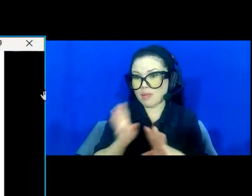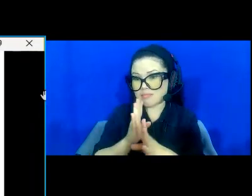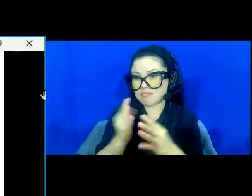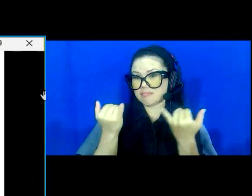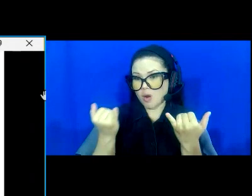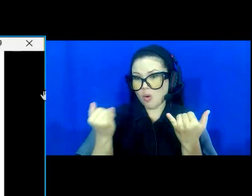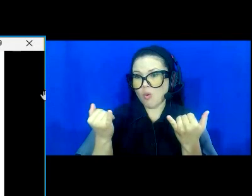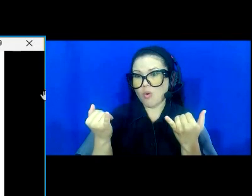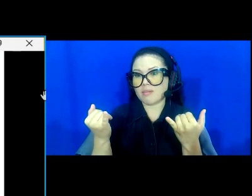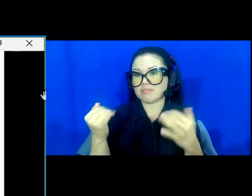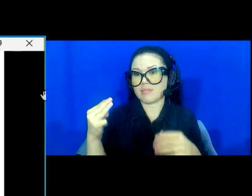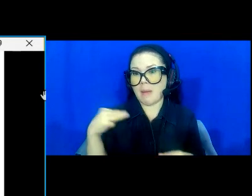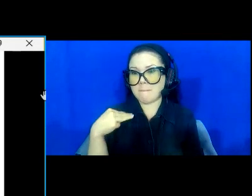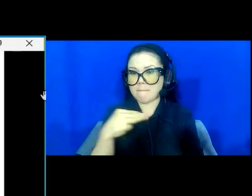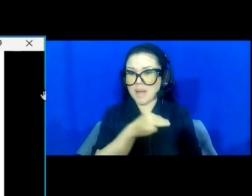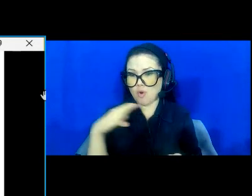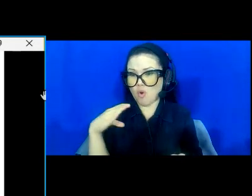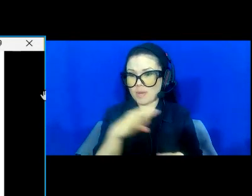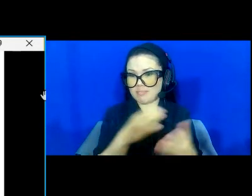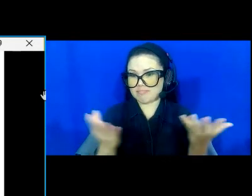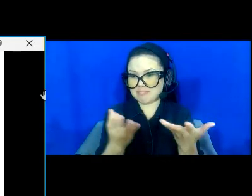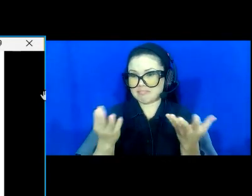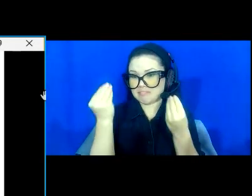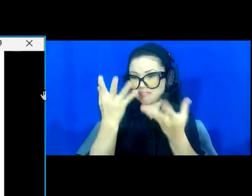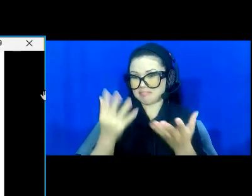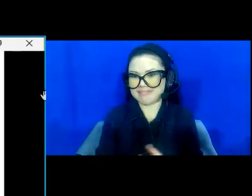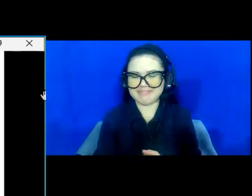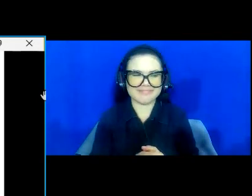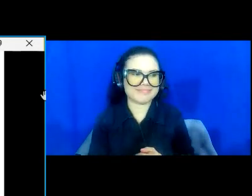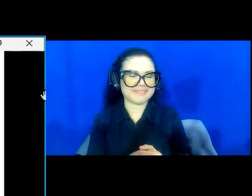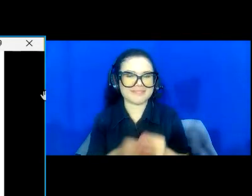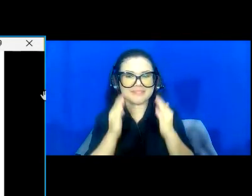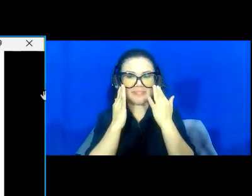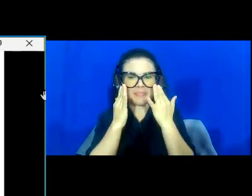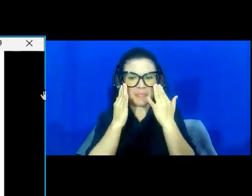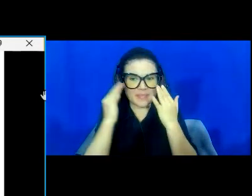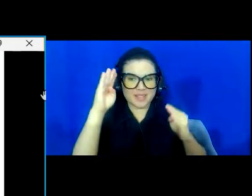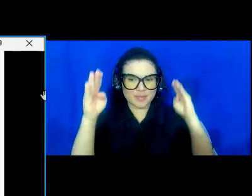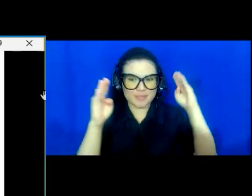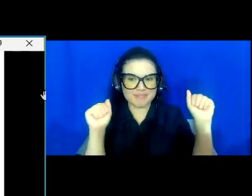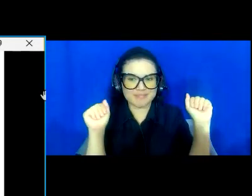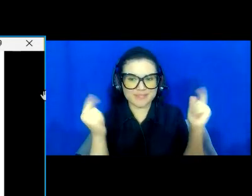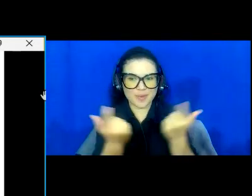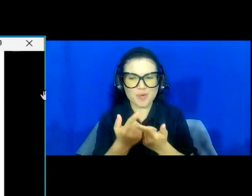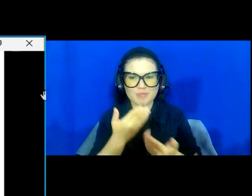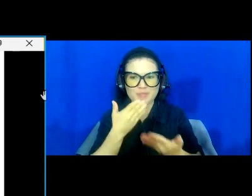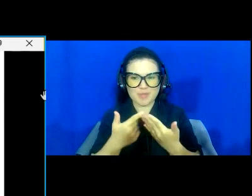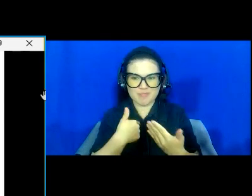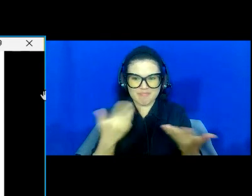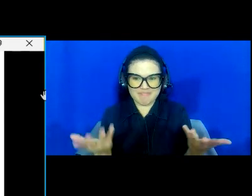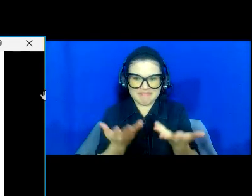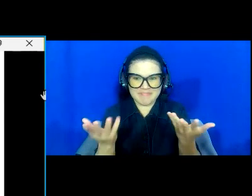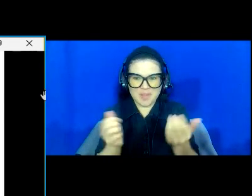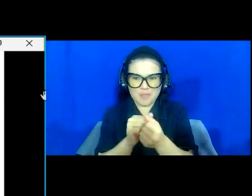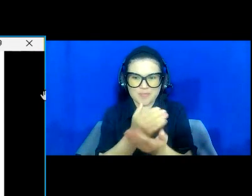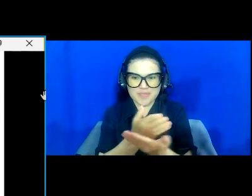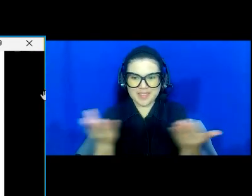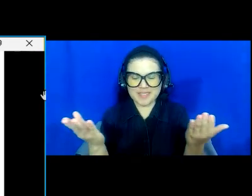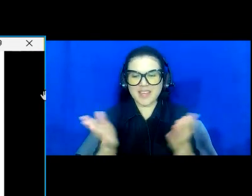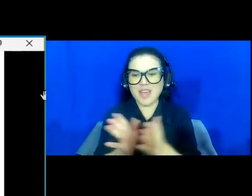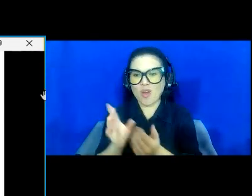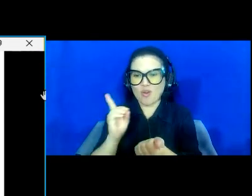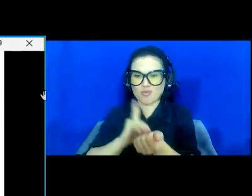y tenemos conectados como 4. Saludos a todos, qué bueno tenerles aquí. Siempre que el doctor me invita, pues es de gran gusto